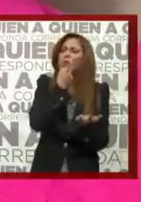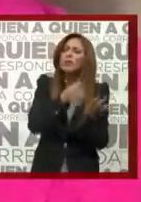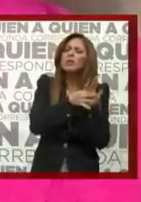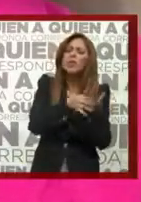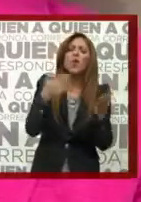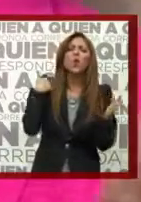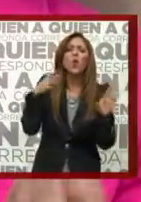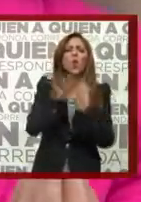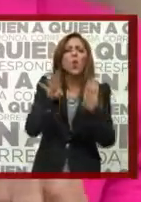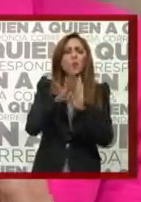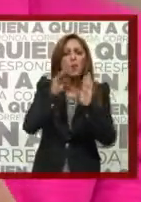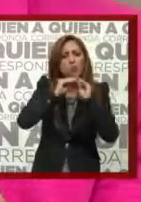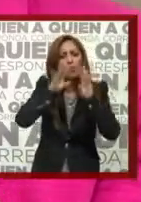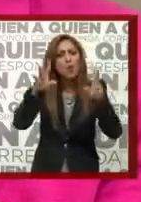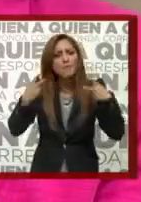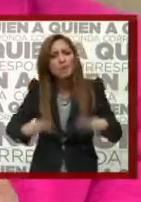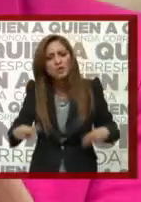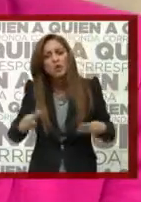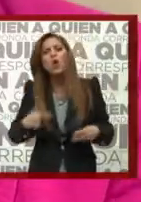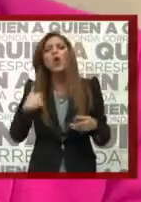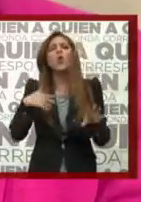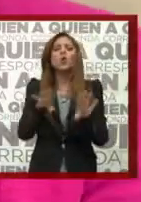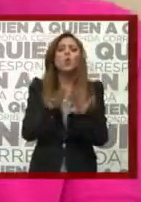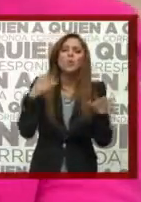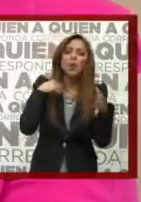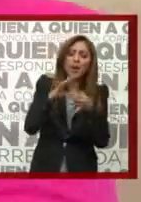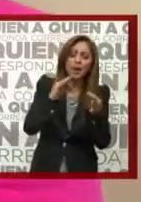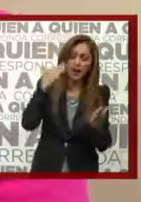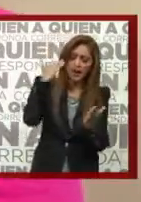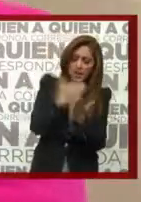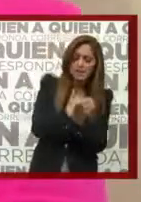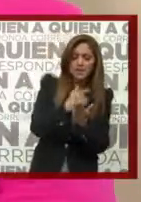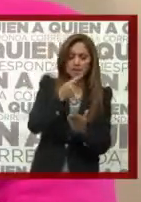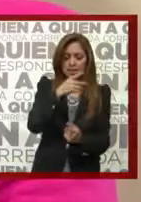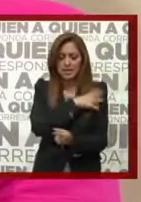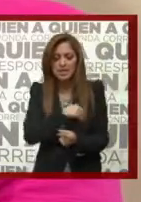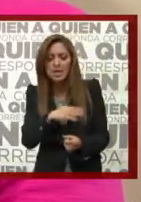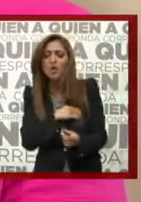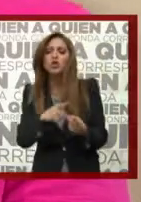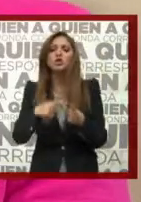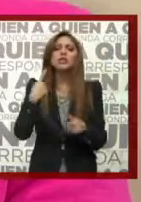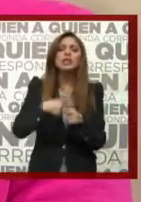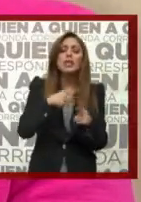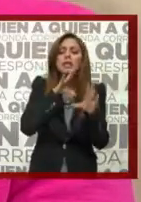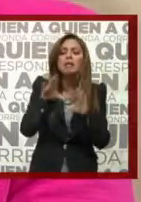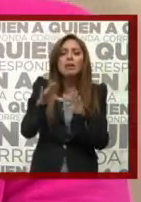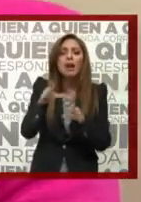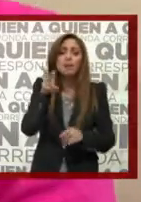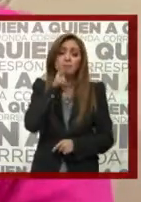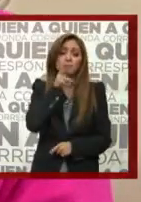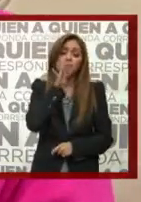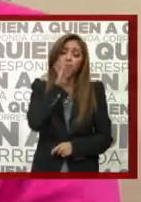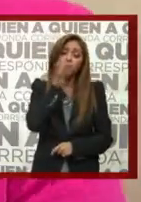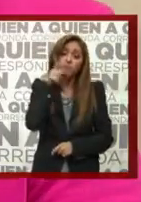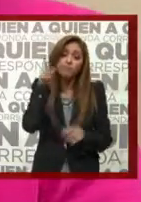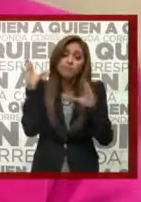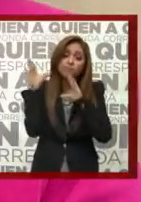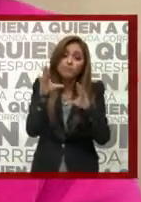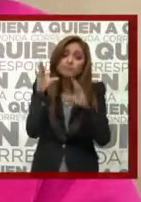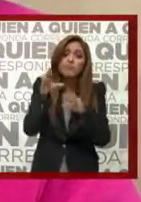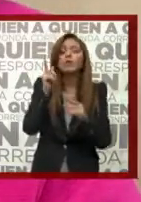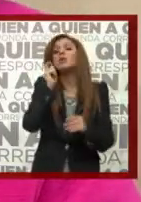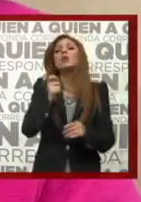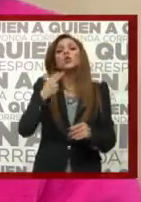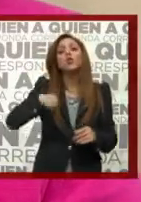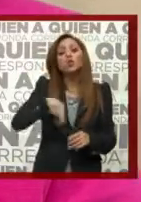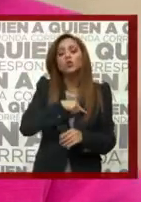llegar a la gente o cómo les podemos explicar cómo poner límites a los hijos? ¿Cómo poner? ¿Quién enseña? Tú. Enseñas tú